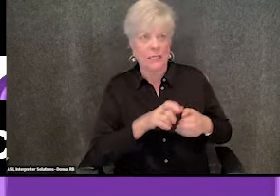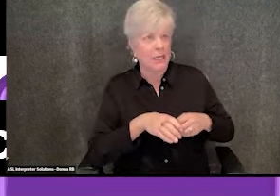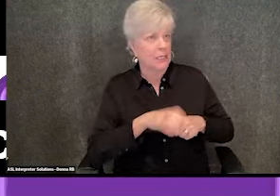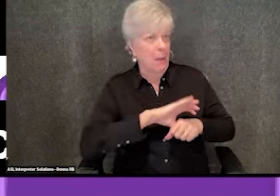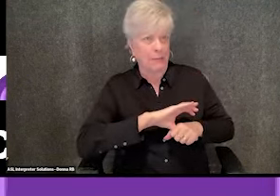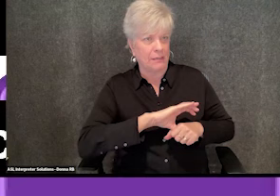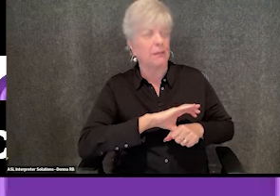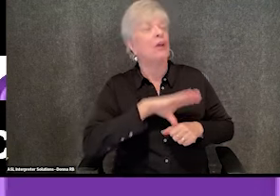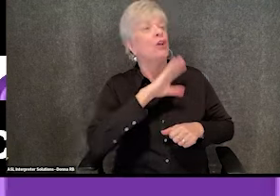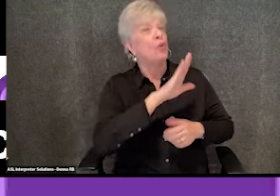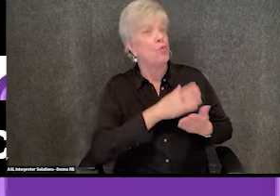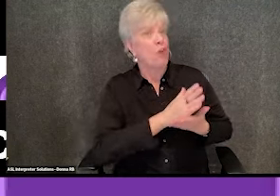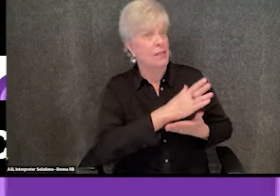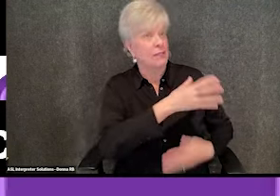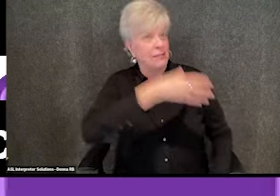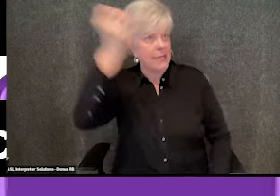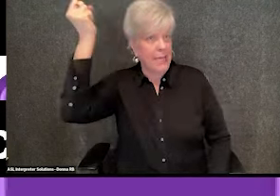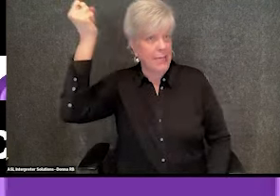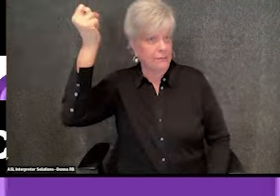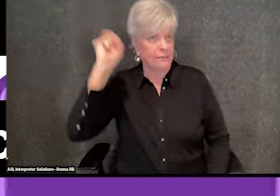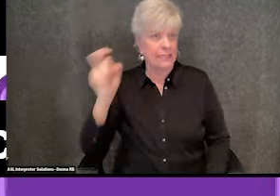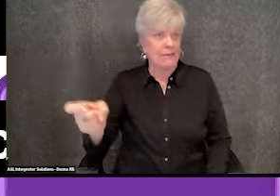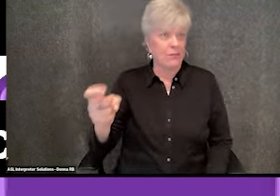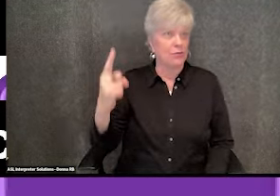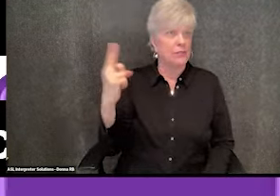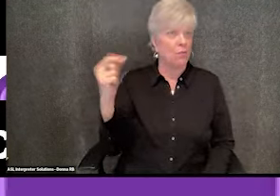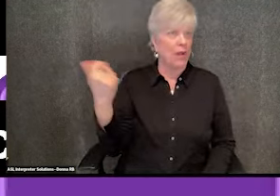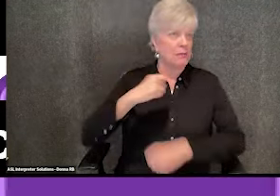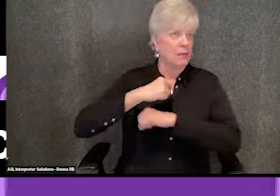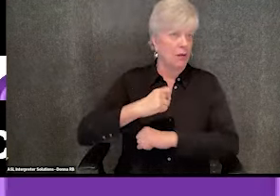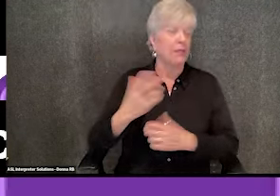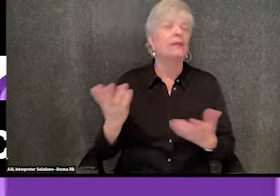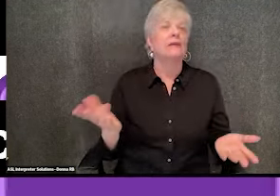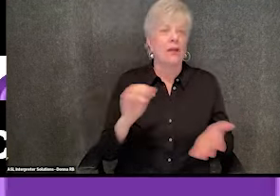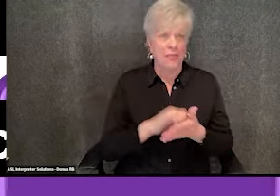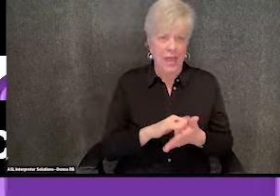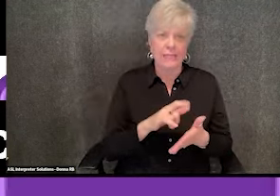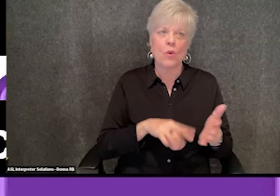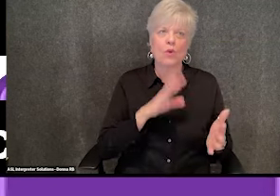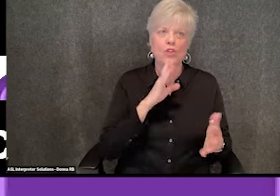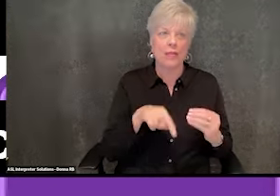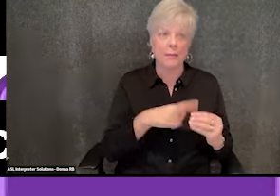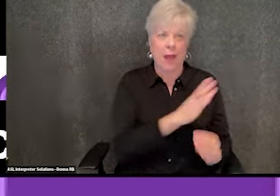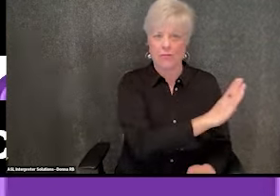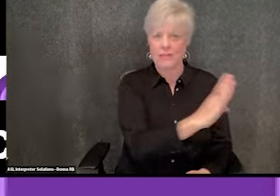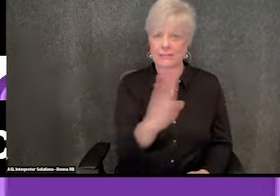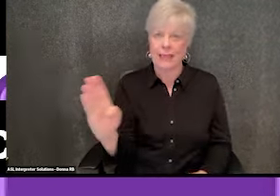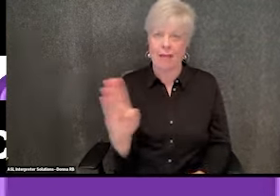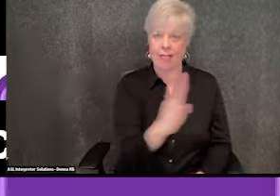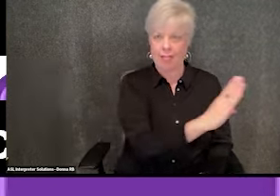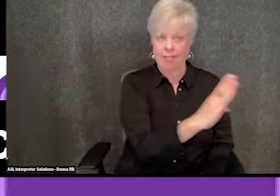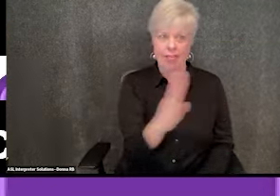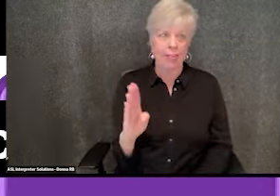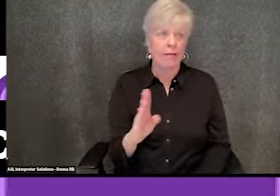solo es verdad si uno no ha ido a la corte a tener la tutoría para